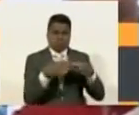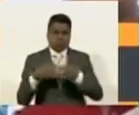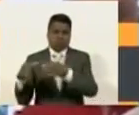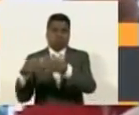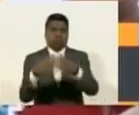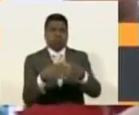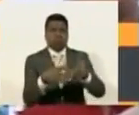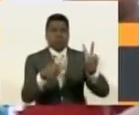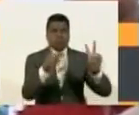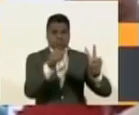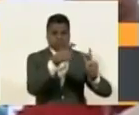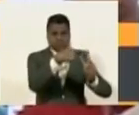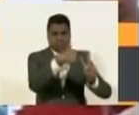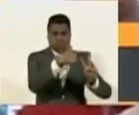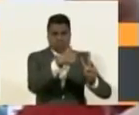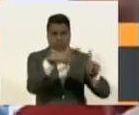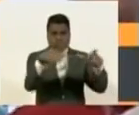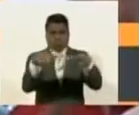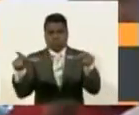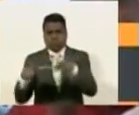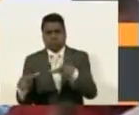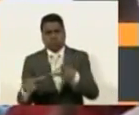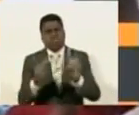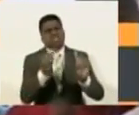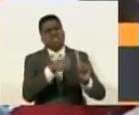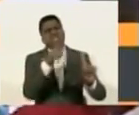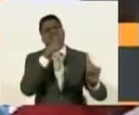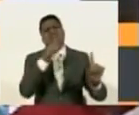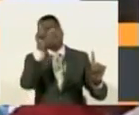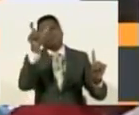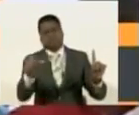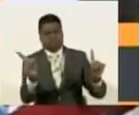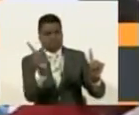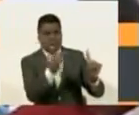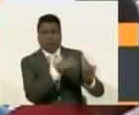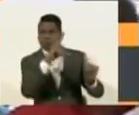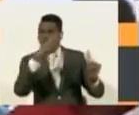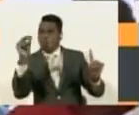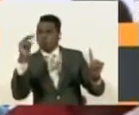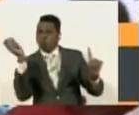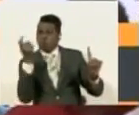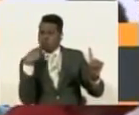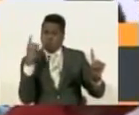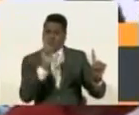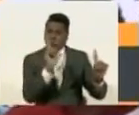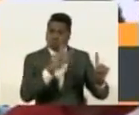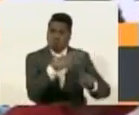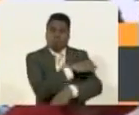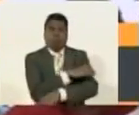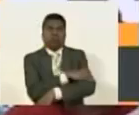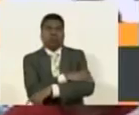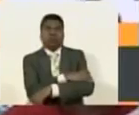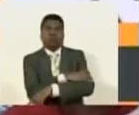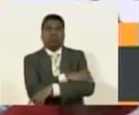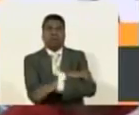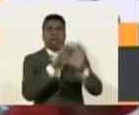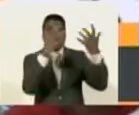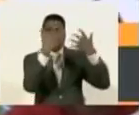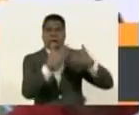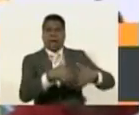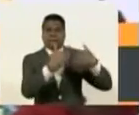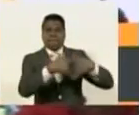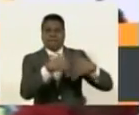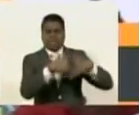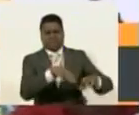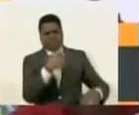sujetos reconocidos en esta Constitución. ¿Qué dijeron ellos? No, no puede ser. Dijeron corporativa, tienen la, ¿cómo se